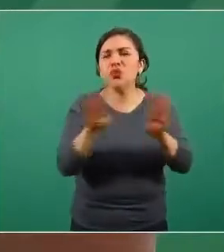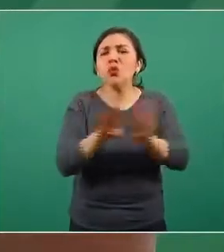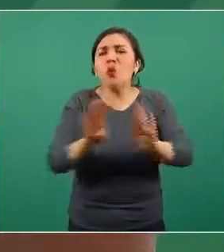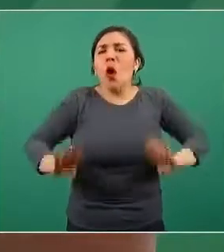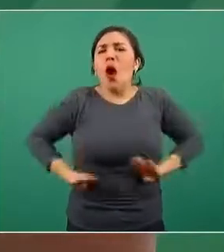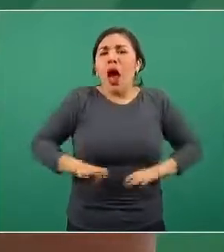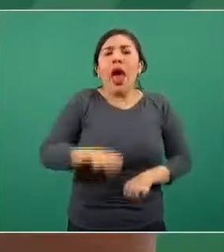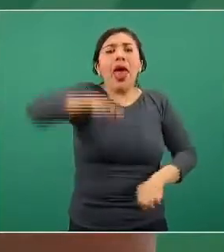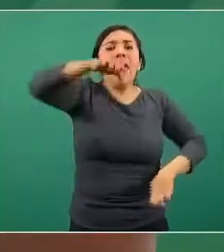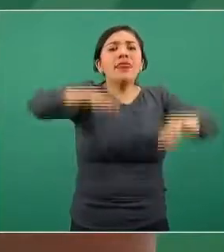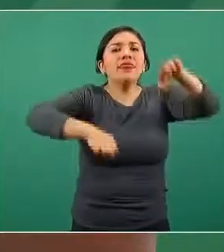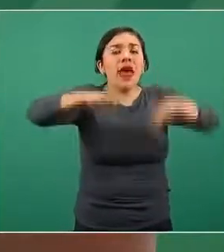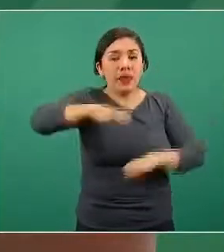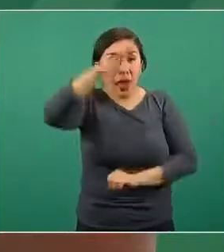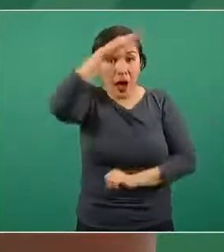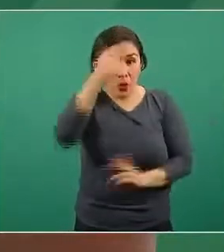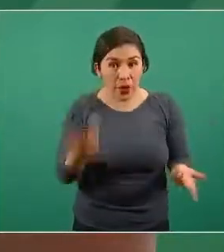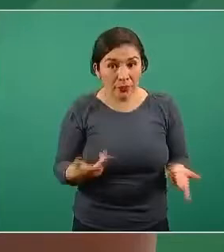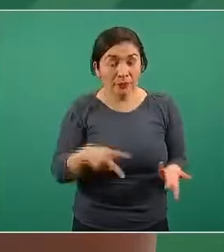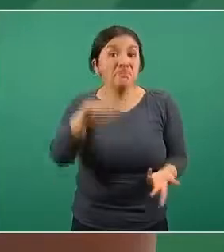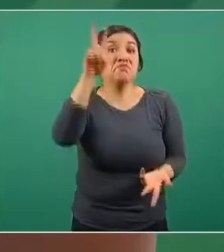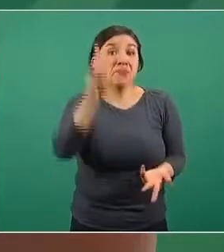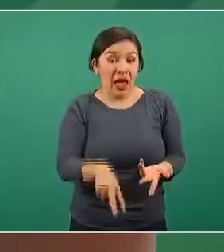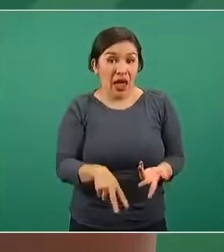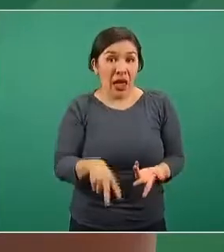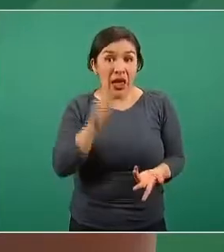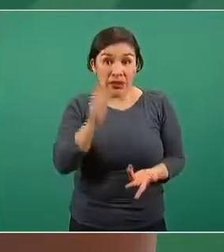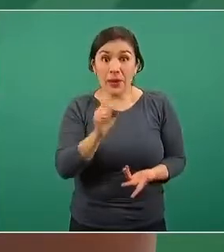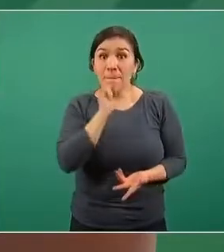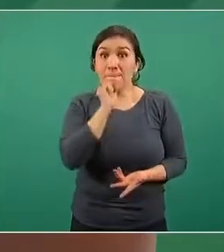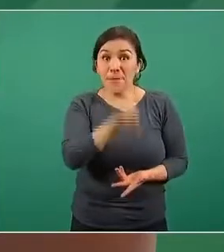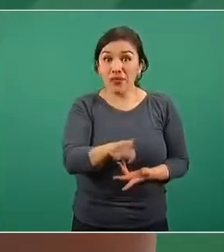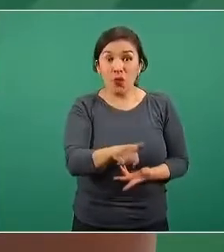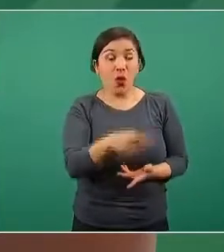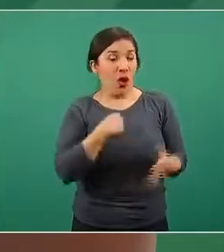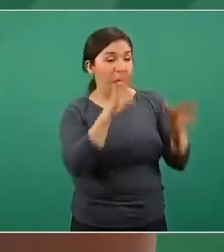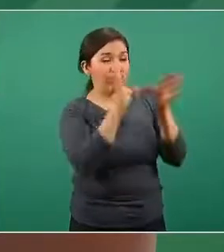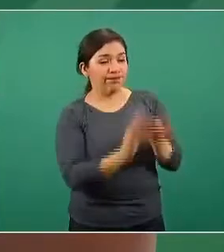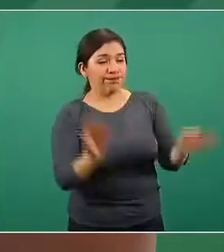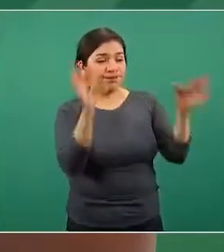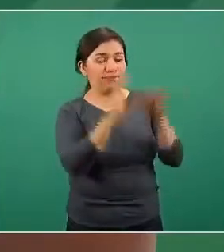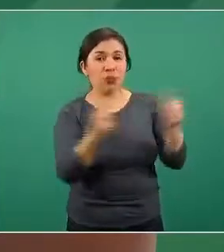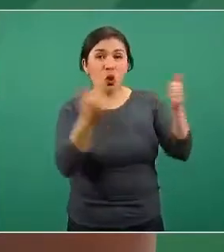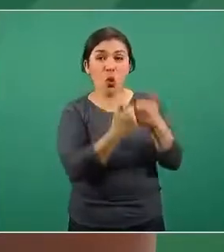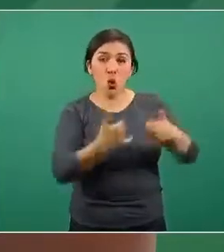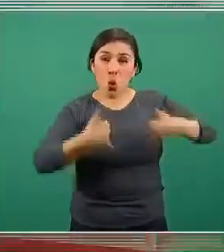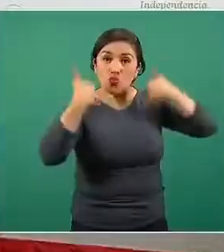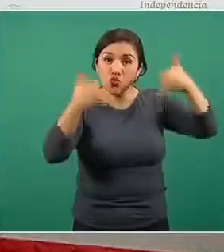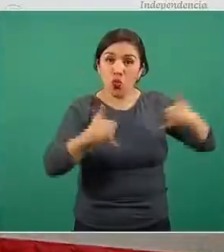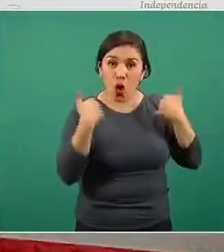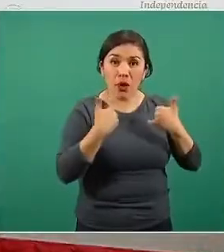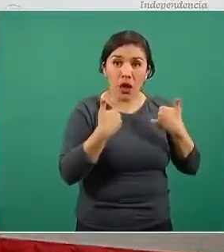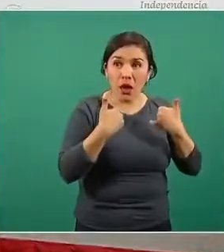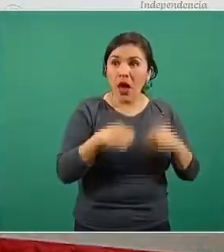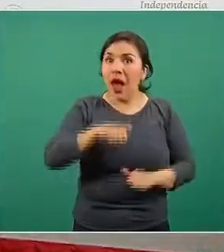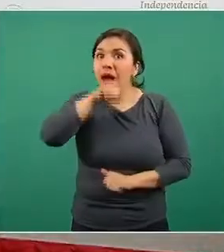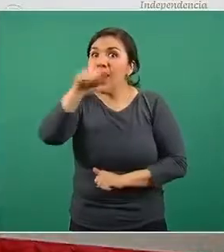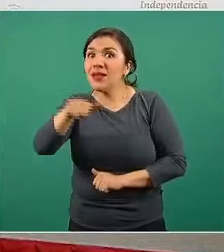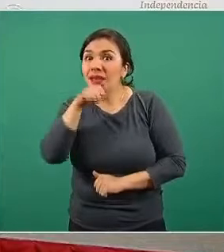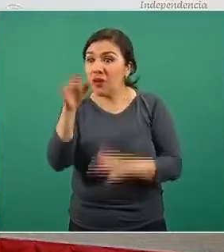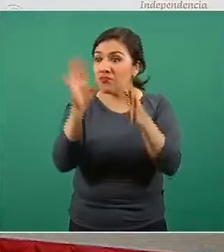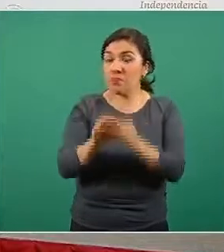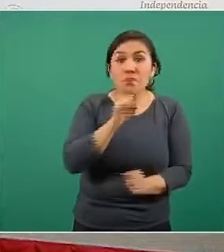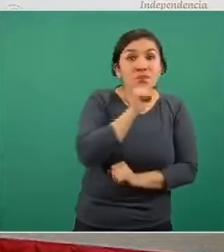vida. Probablemente, definitivamente no va a ser el mismo mensaje que tenemos que dar a los adolescentes que a los adultos